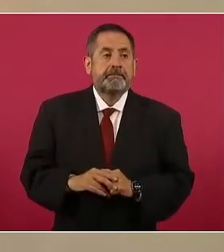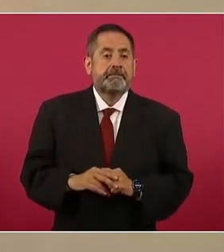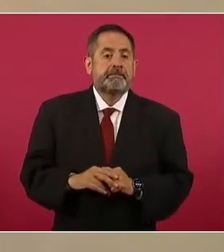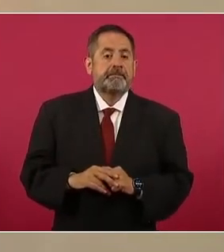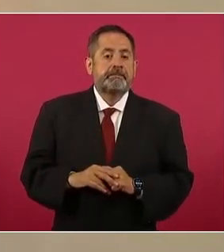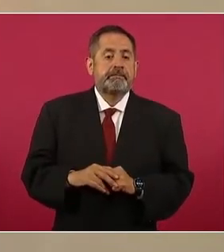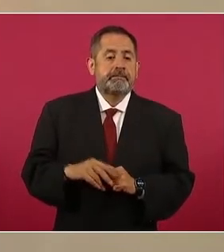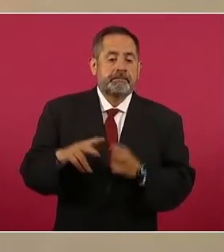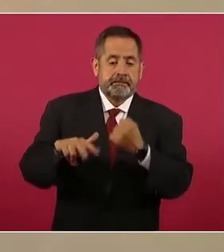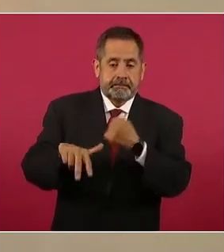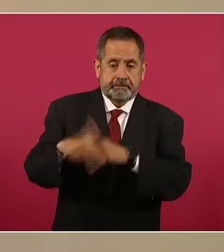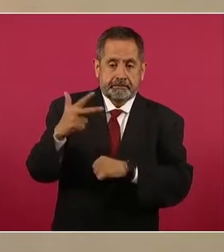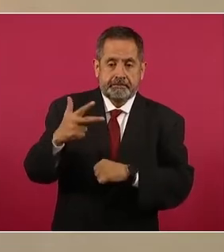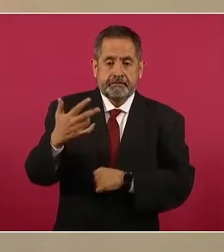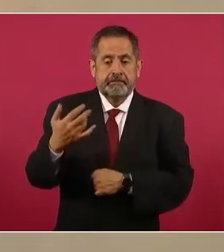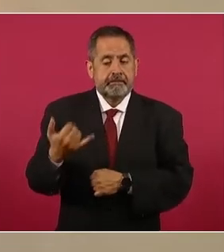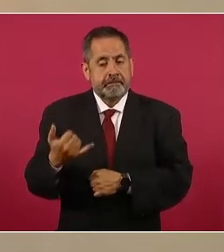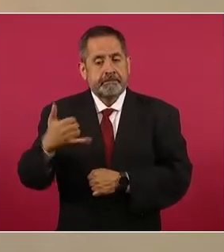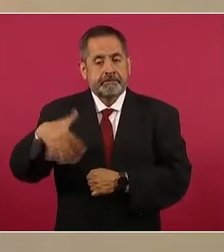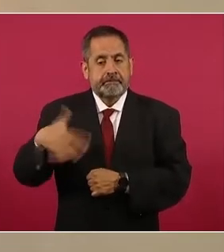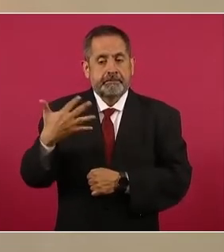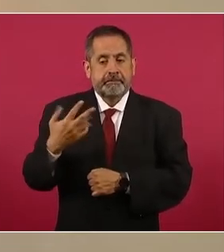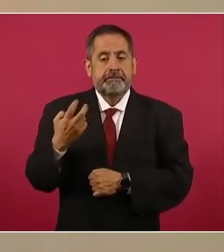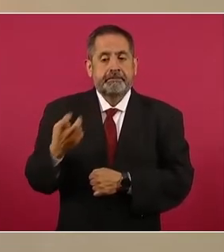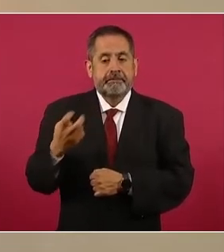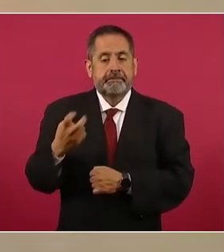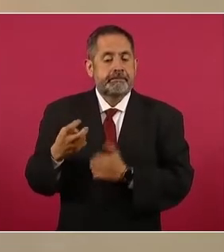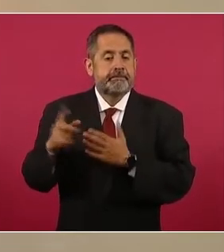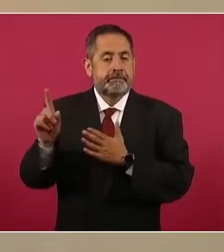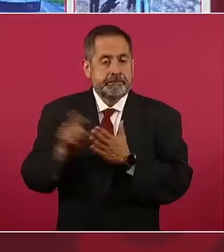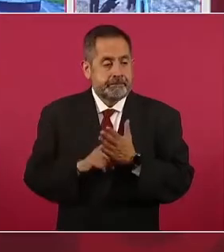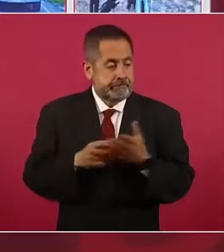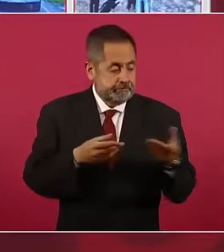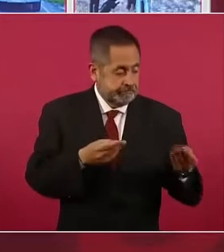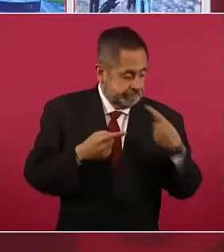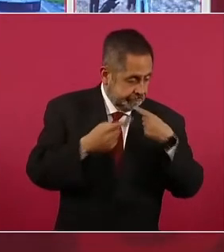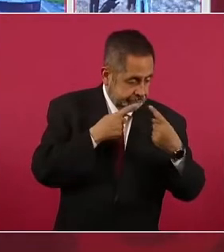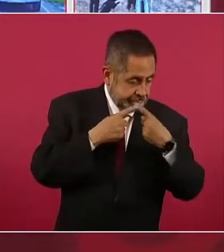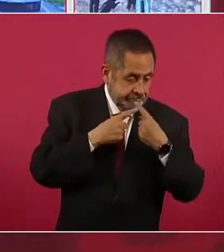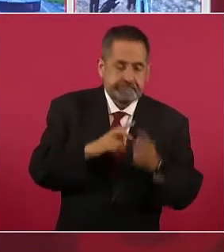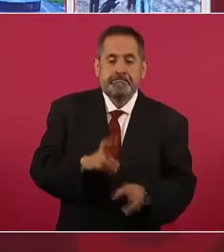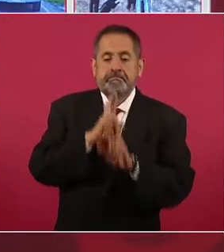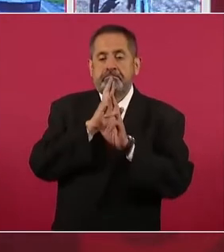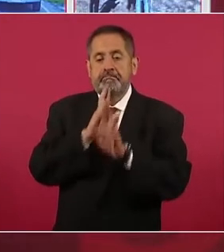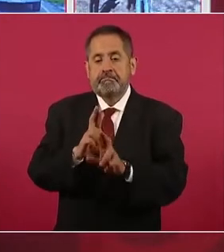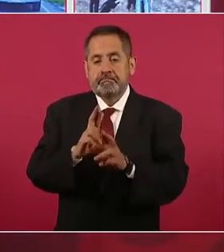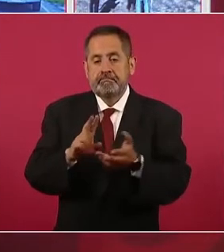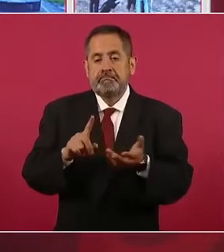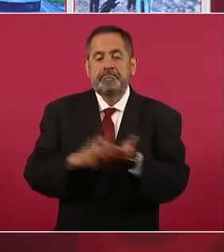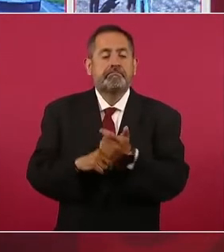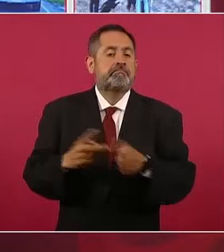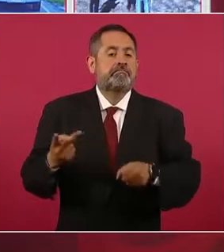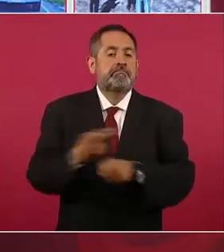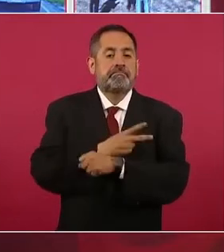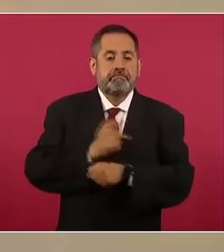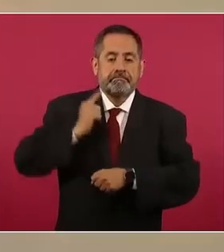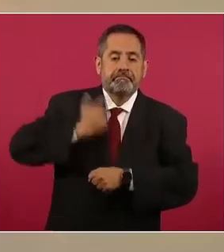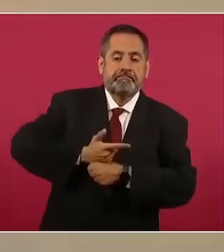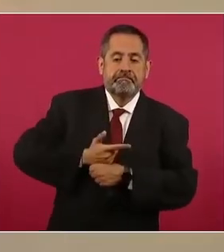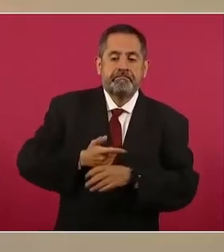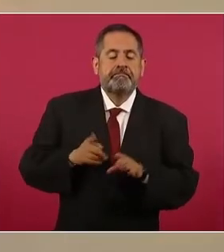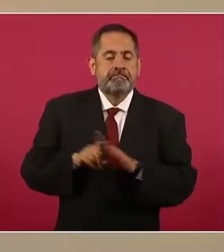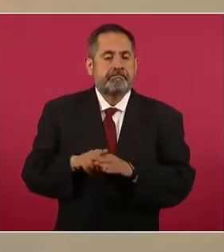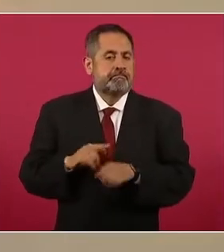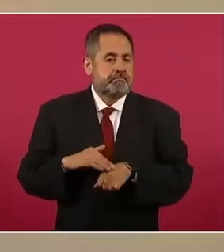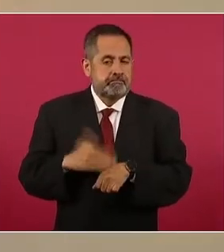entre el 13 y 15 del presente mes, se entreguen ya las conclusiones de estos dictámenes para